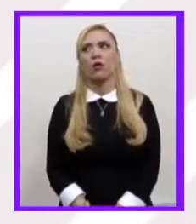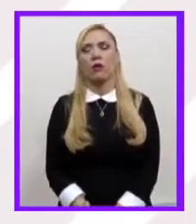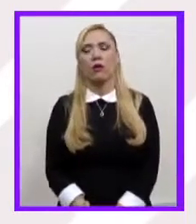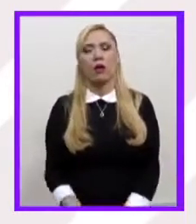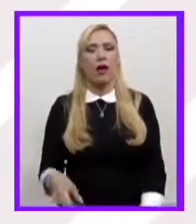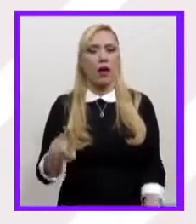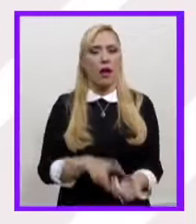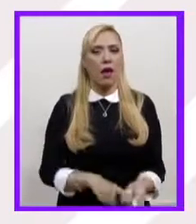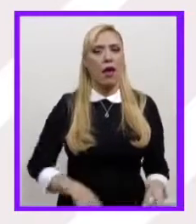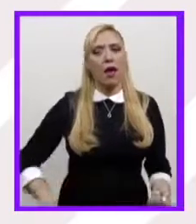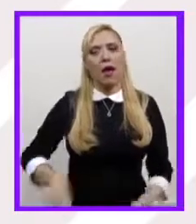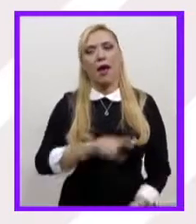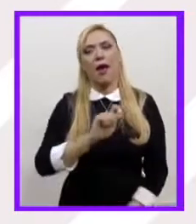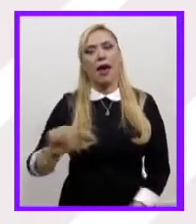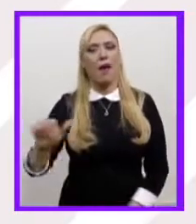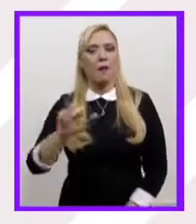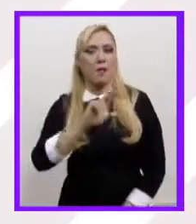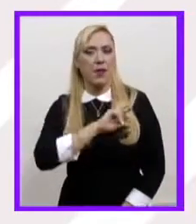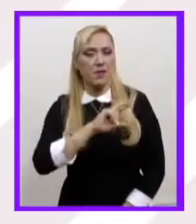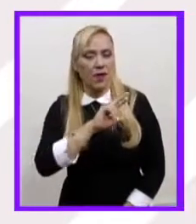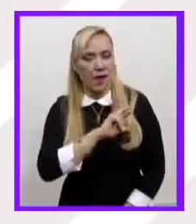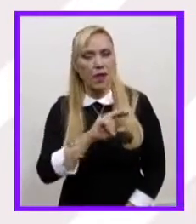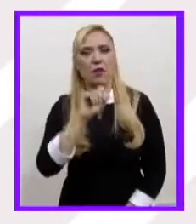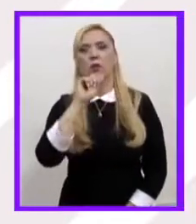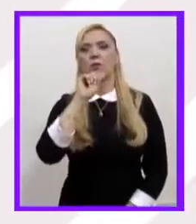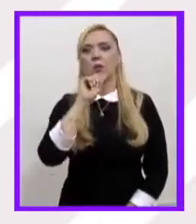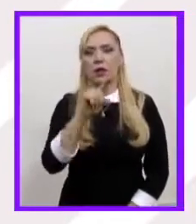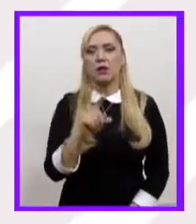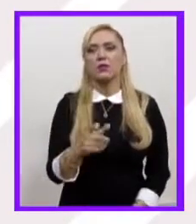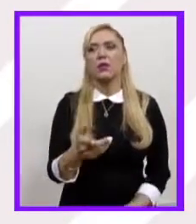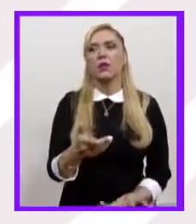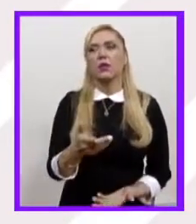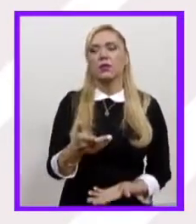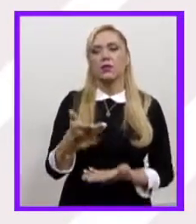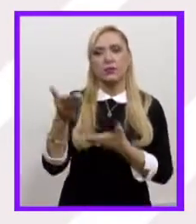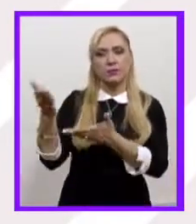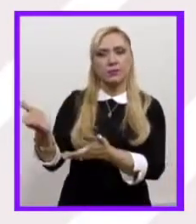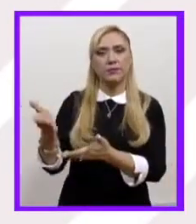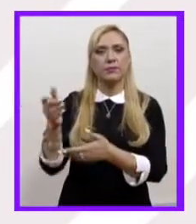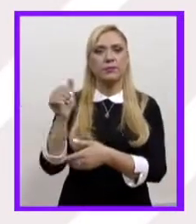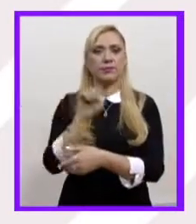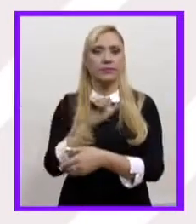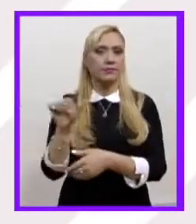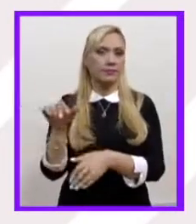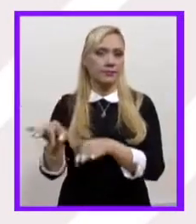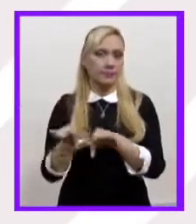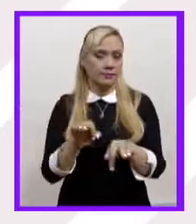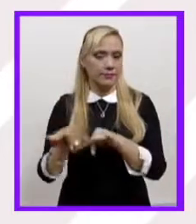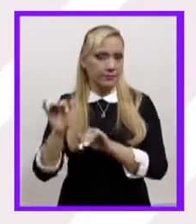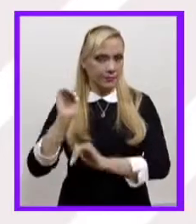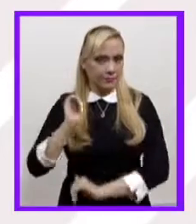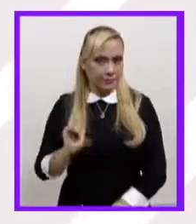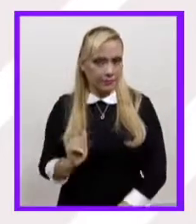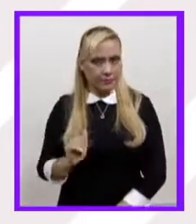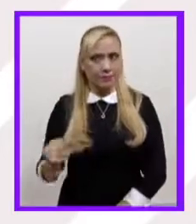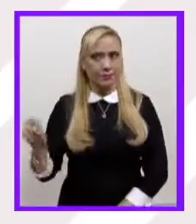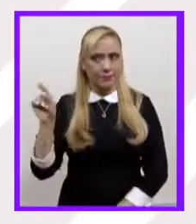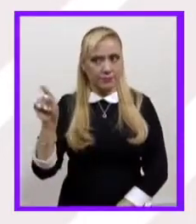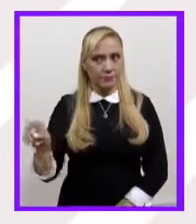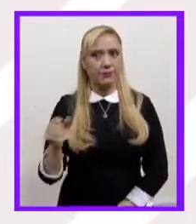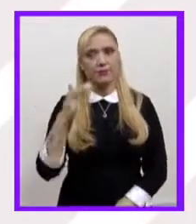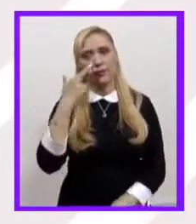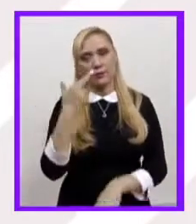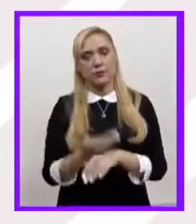la iniciativa privada, y estamos dándole también esta atribución a la Secretaría del Trabajo y Fomento al Empleo de